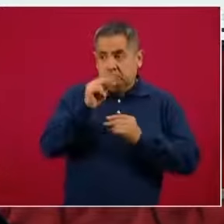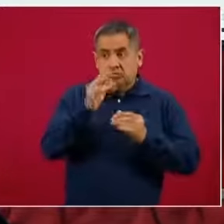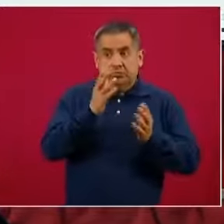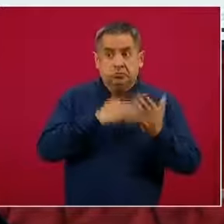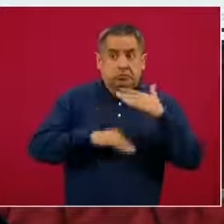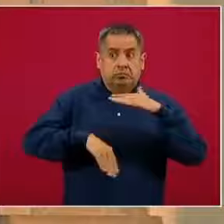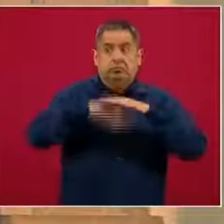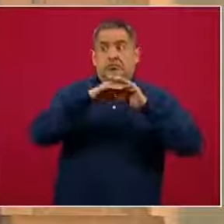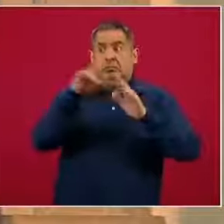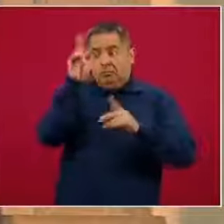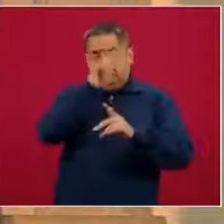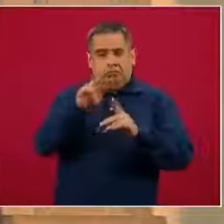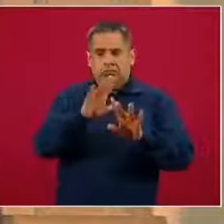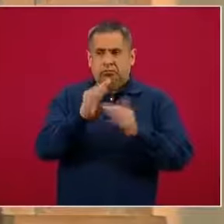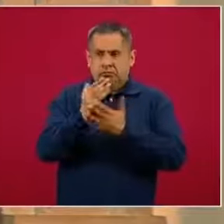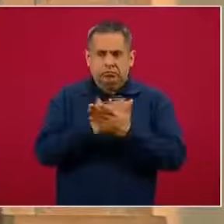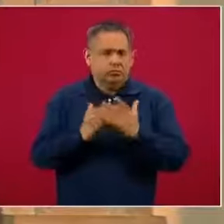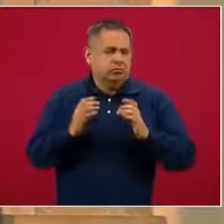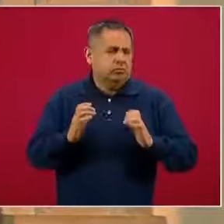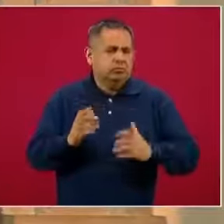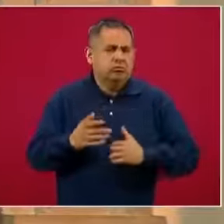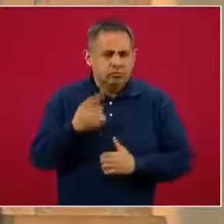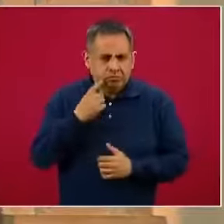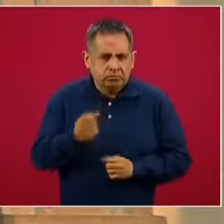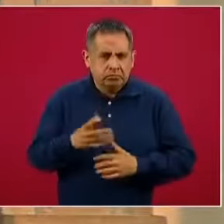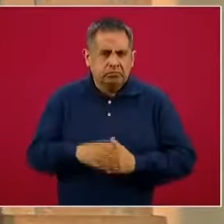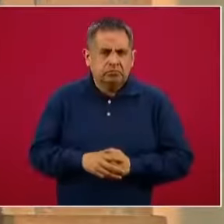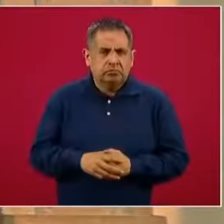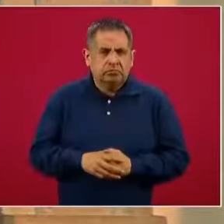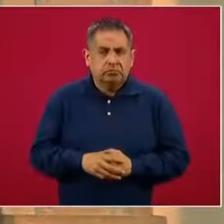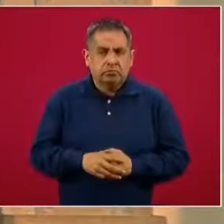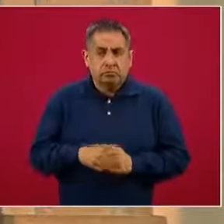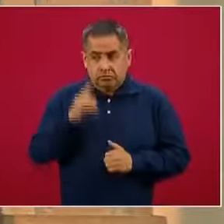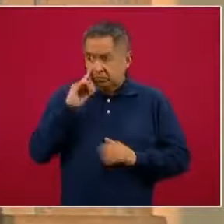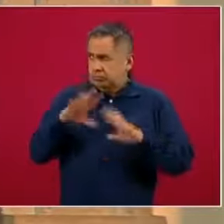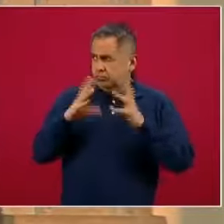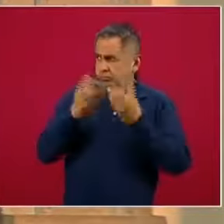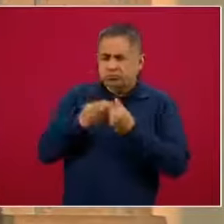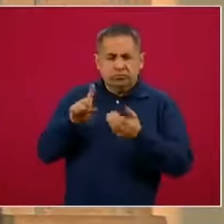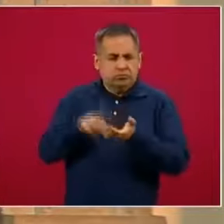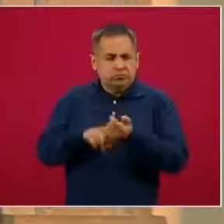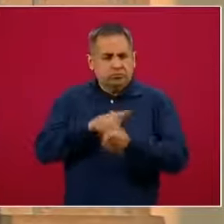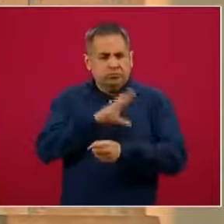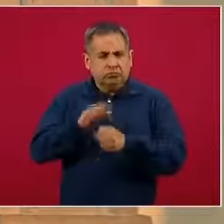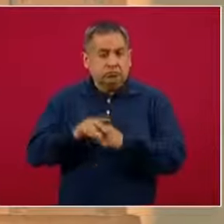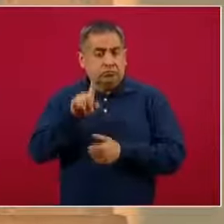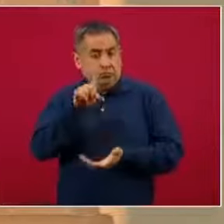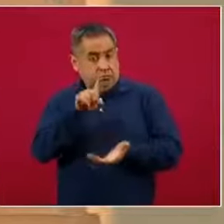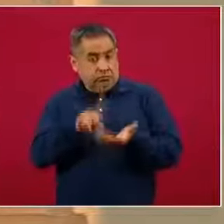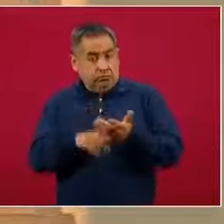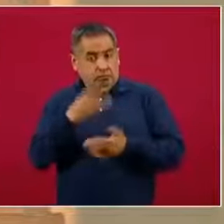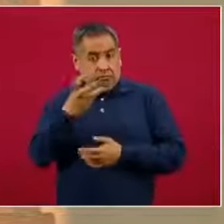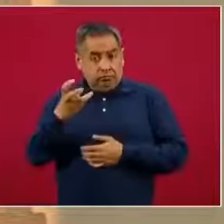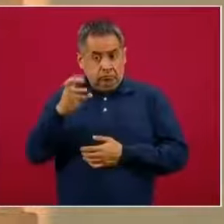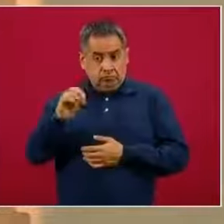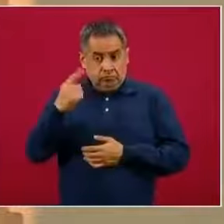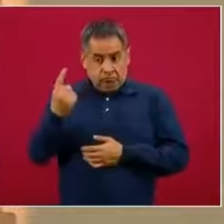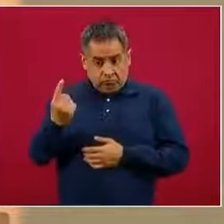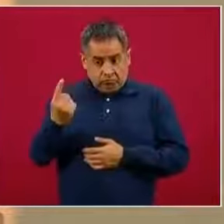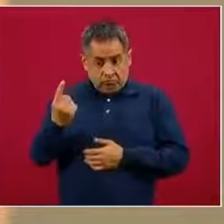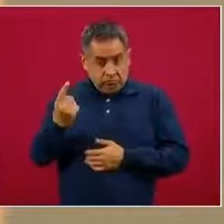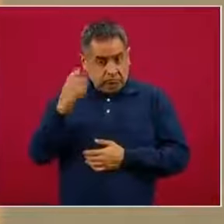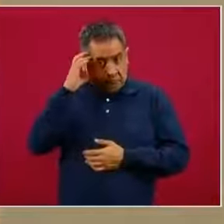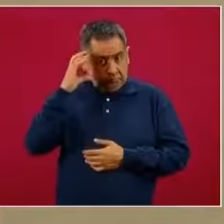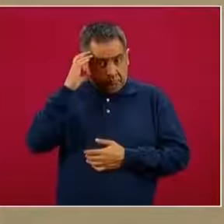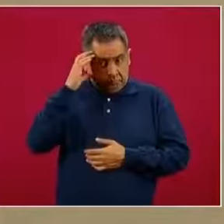de saturación. Teníamos en total de las 1,301 camas, y en